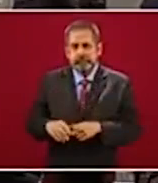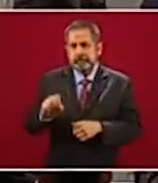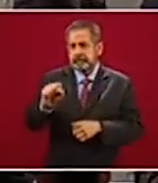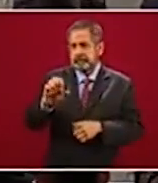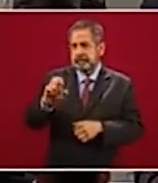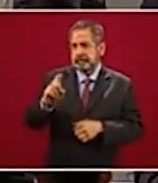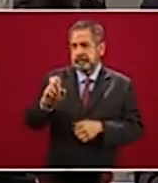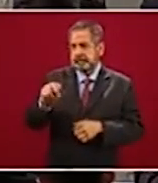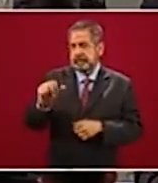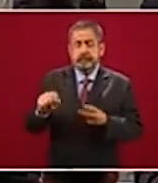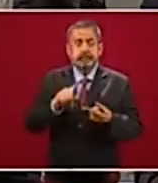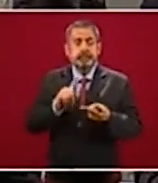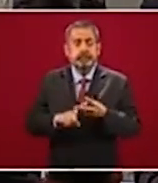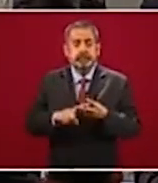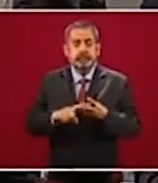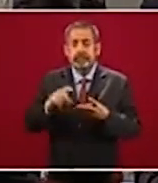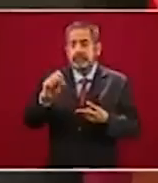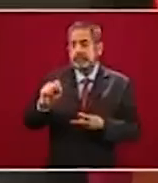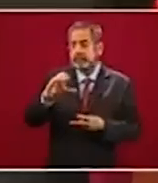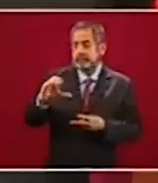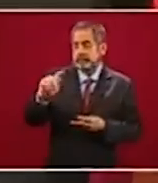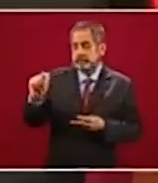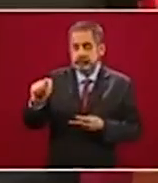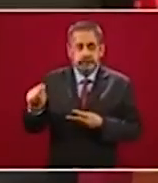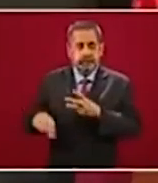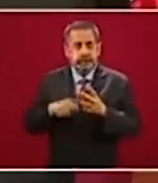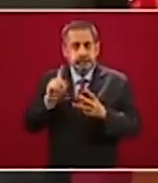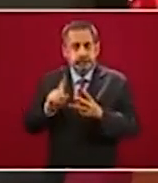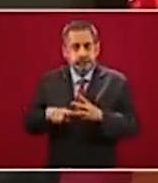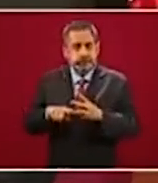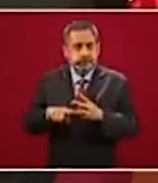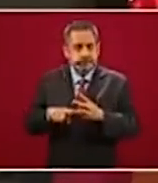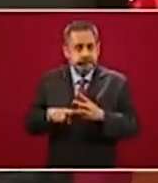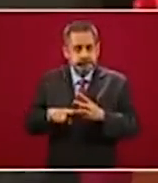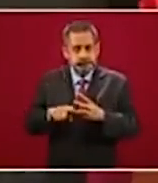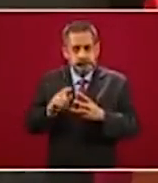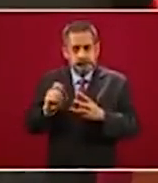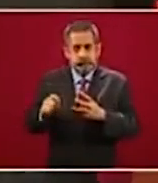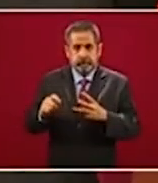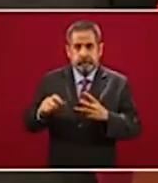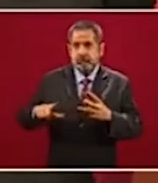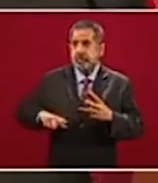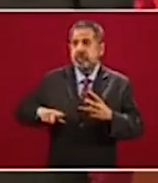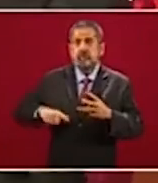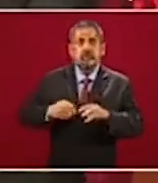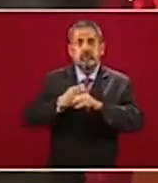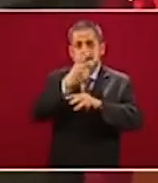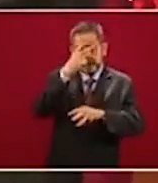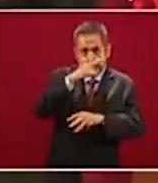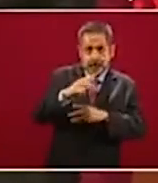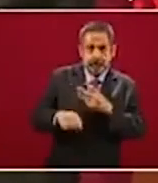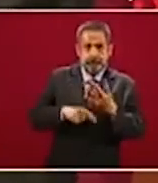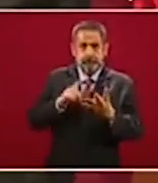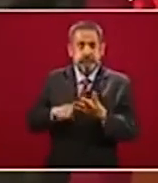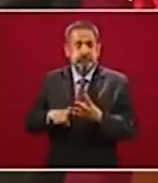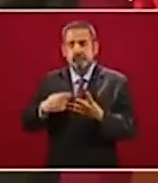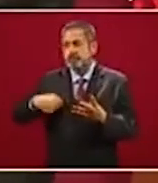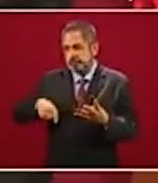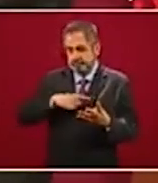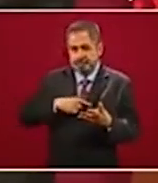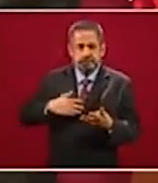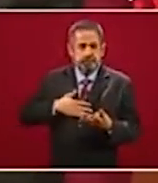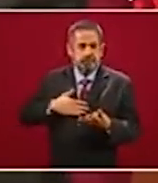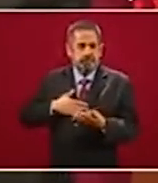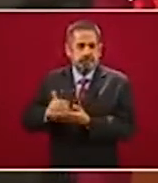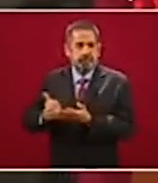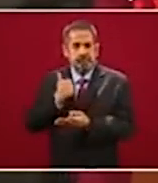el segundo es la secretaría de comunicaciones y trasportes el tercero es el gobierno del estado de mexico y nosotros con la